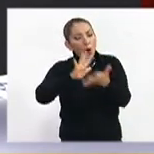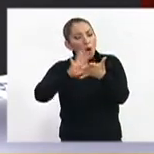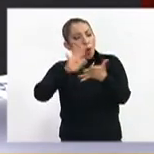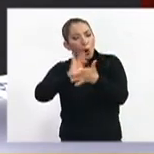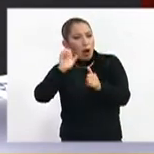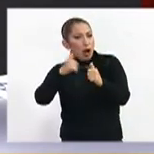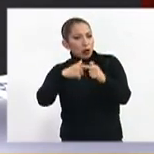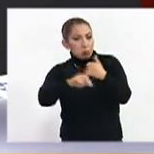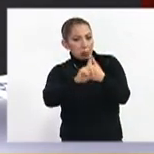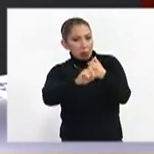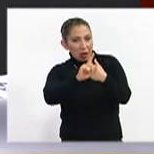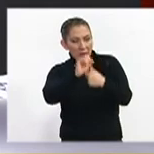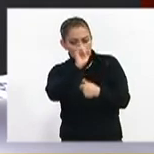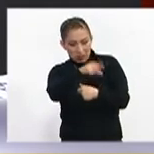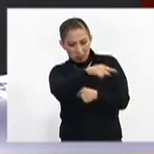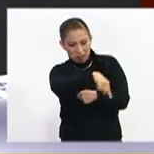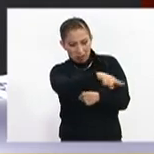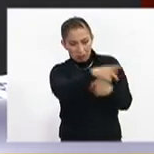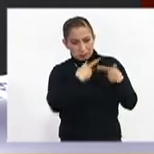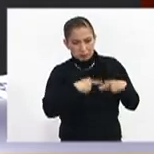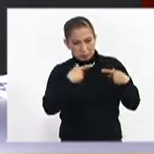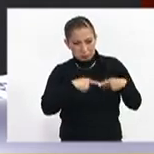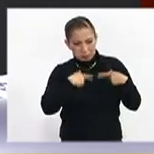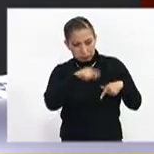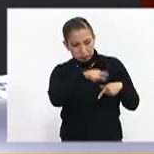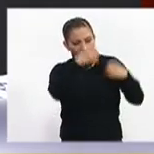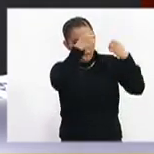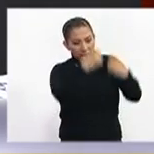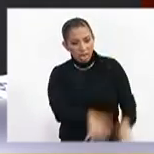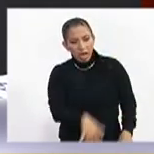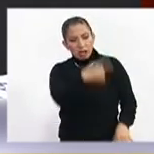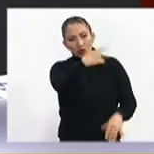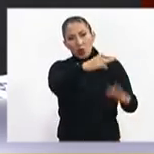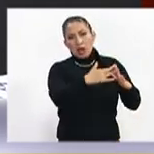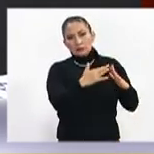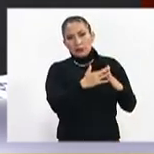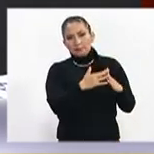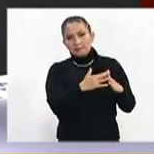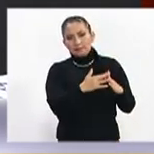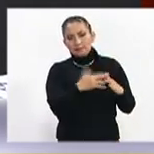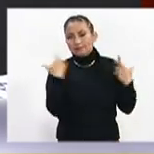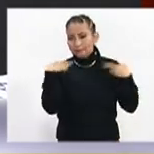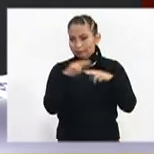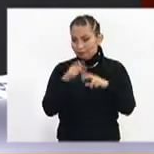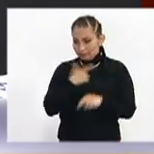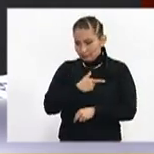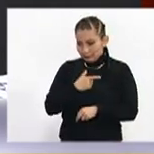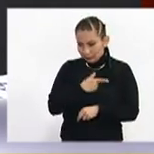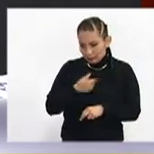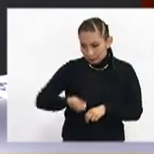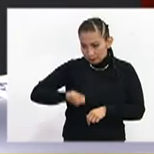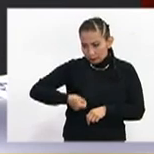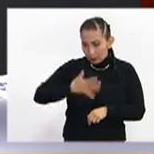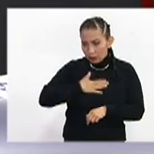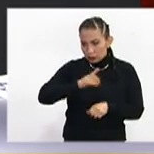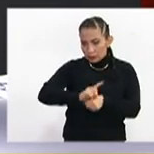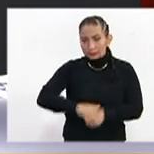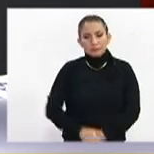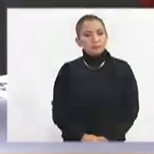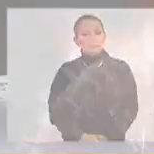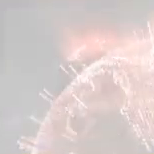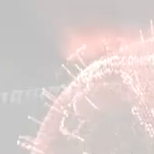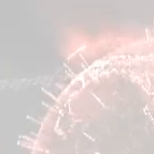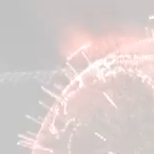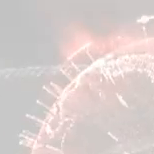me imagino, sobre todo las personas que perdieron sus casas. Maestra, gusto en saludarla. Muy buenos días.